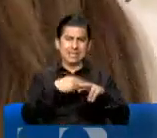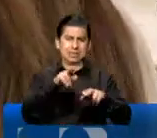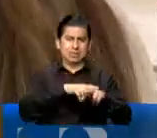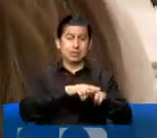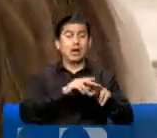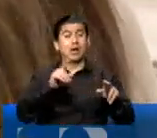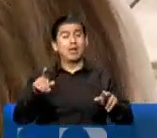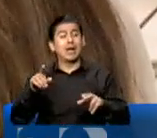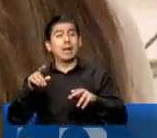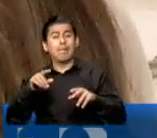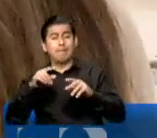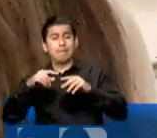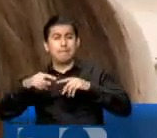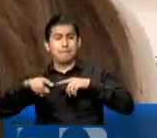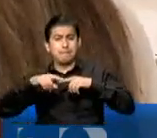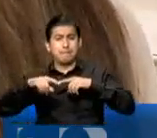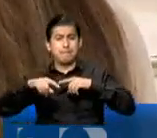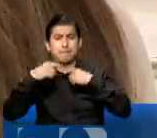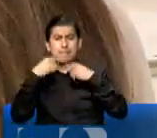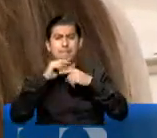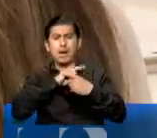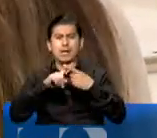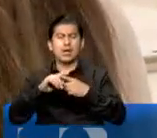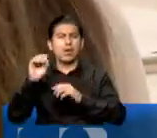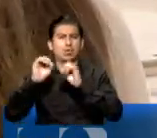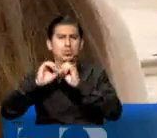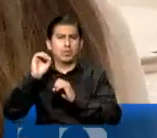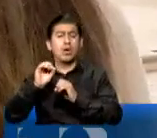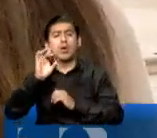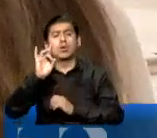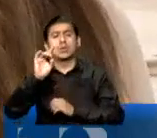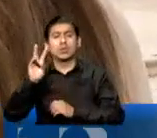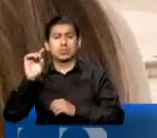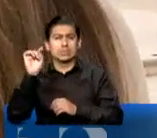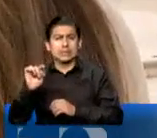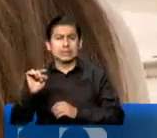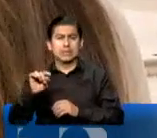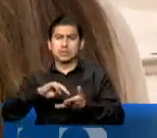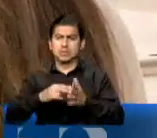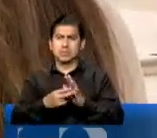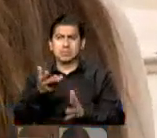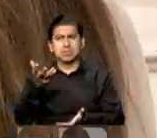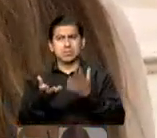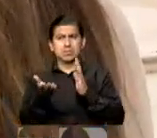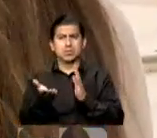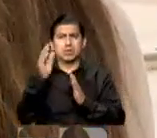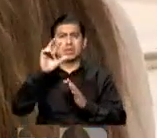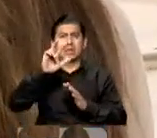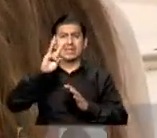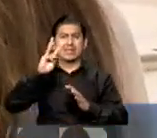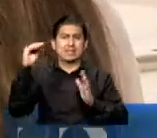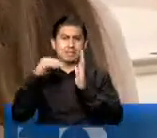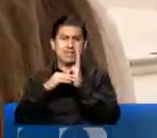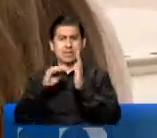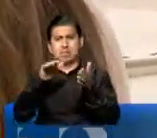de marzo a octubre en el 2020 tenemos 82.000. Quiere decir que se ha incrementado